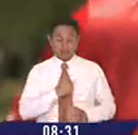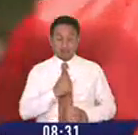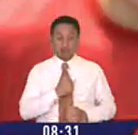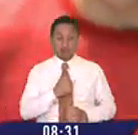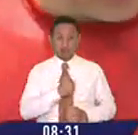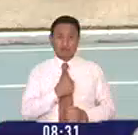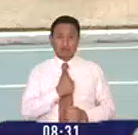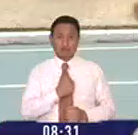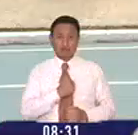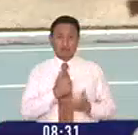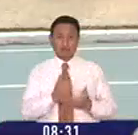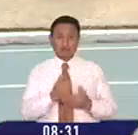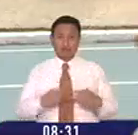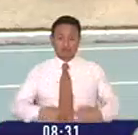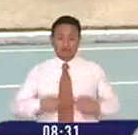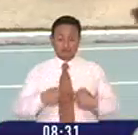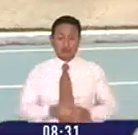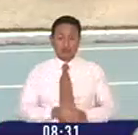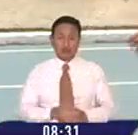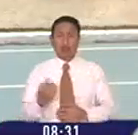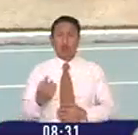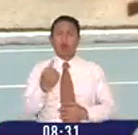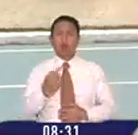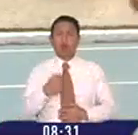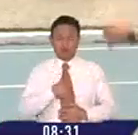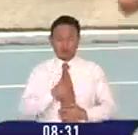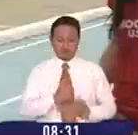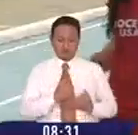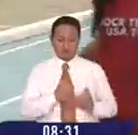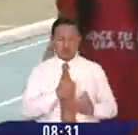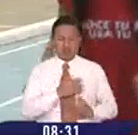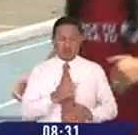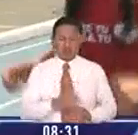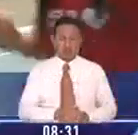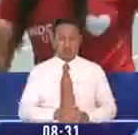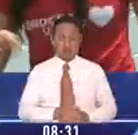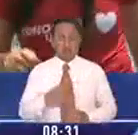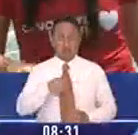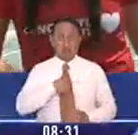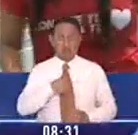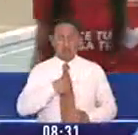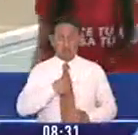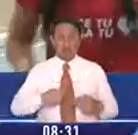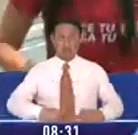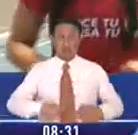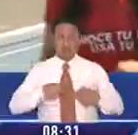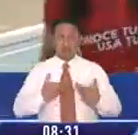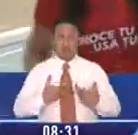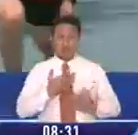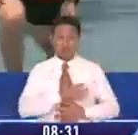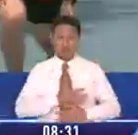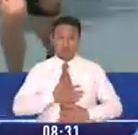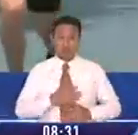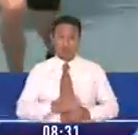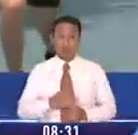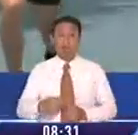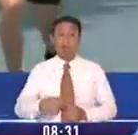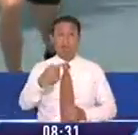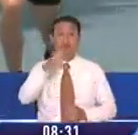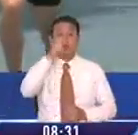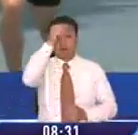que nos da vida, es mucho más que una simple bomba que late. Es el centro de nuestra vitalidad y bienestar. El próximo